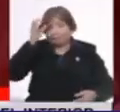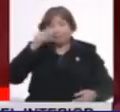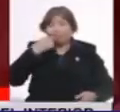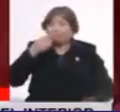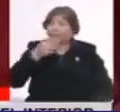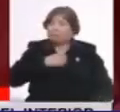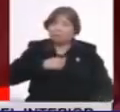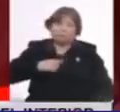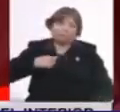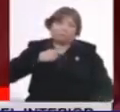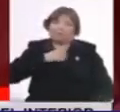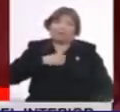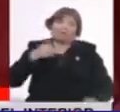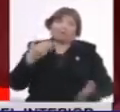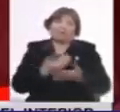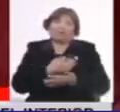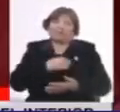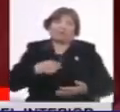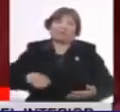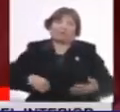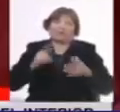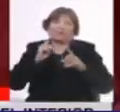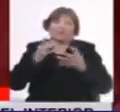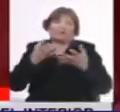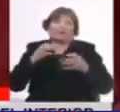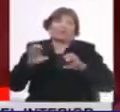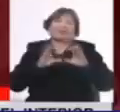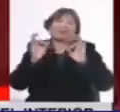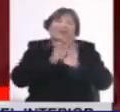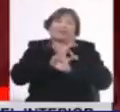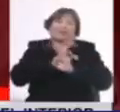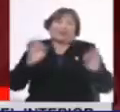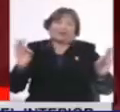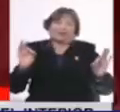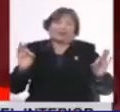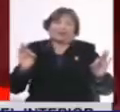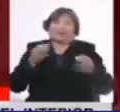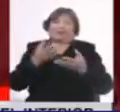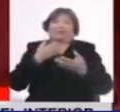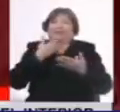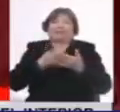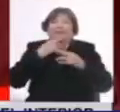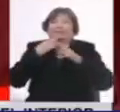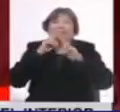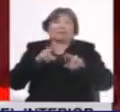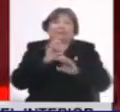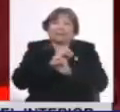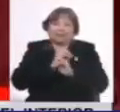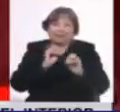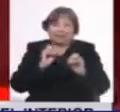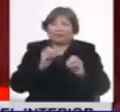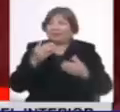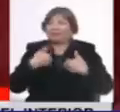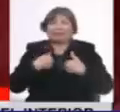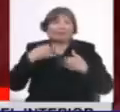lamentablemente el nuevo ministro no quiere hacer nada. No hay resultados.